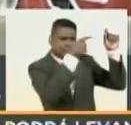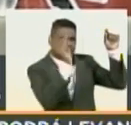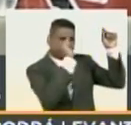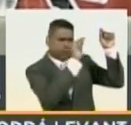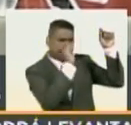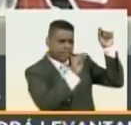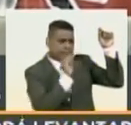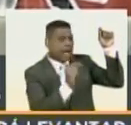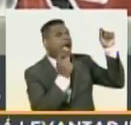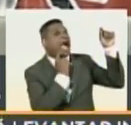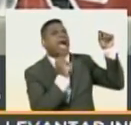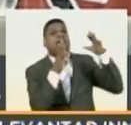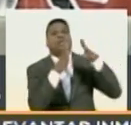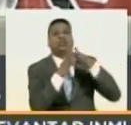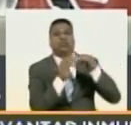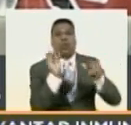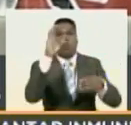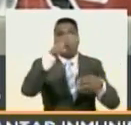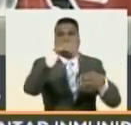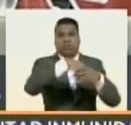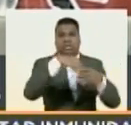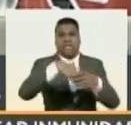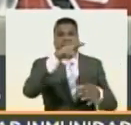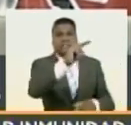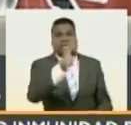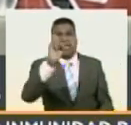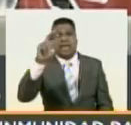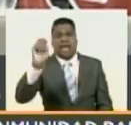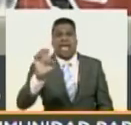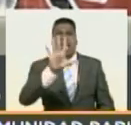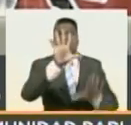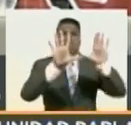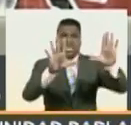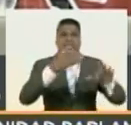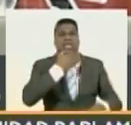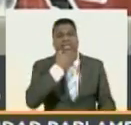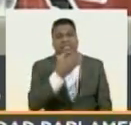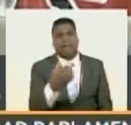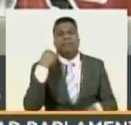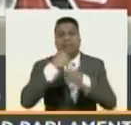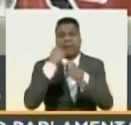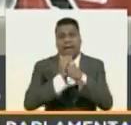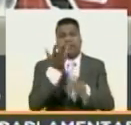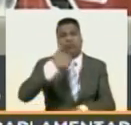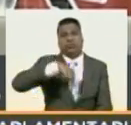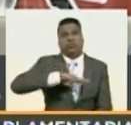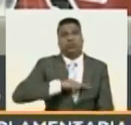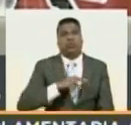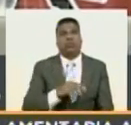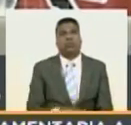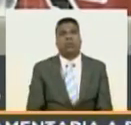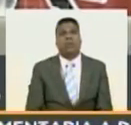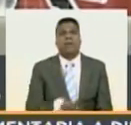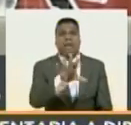elecciones regionales del 10 de diciembre y seguimos avanzando, trabajando arduamente para la